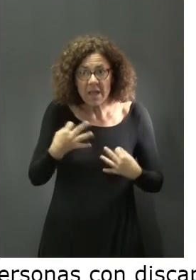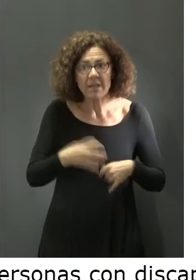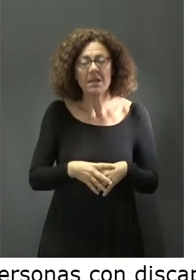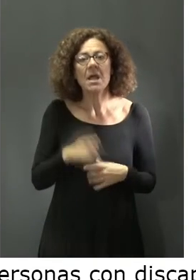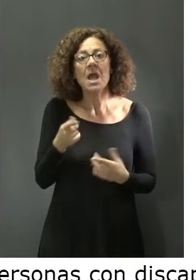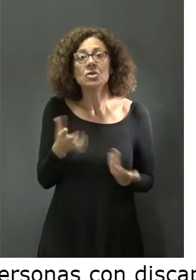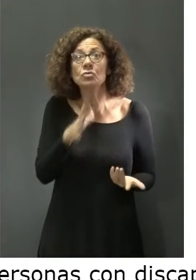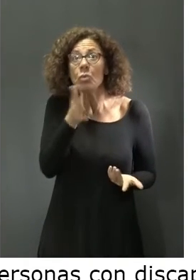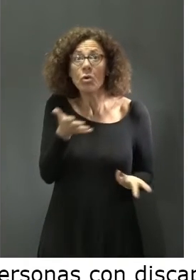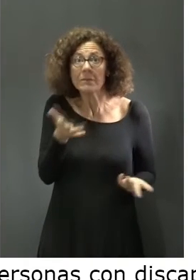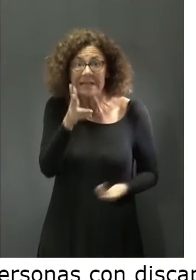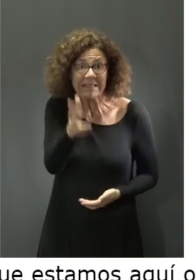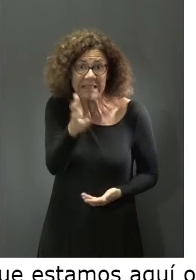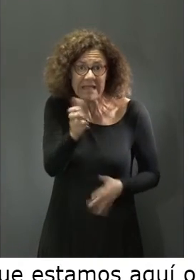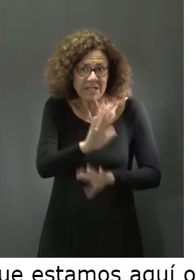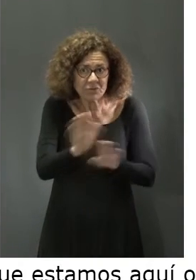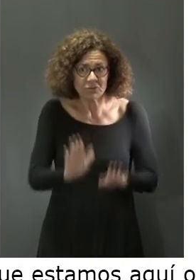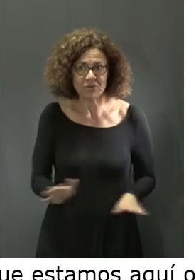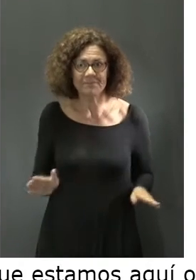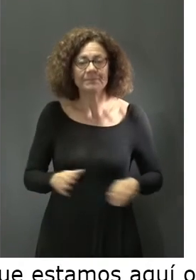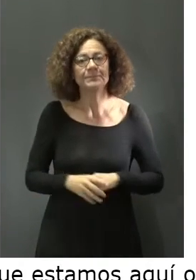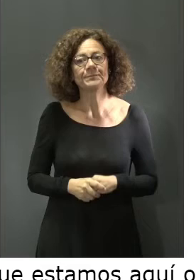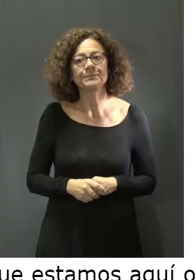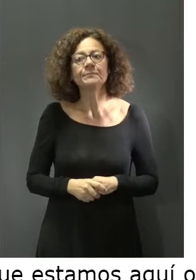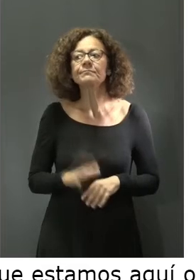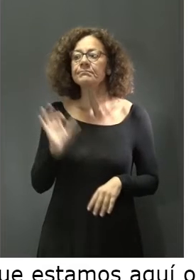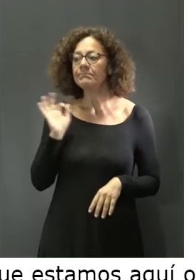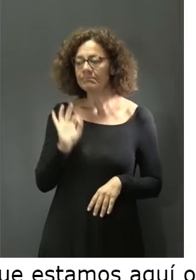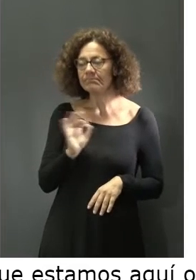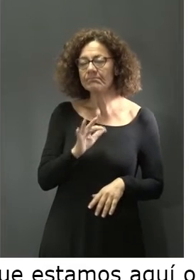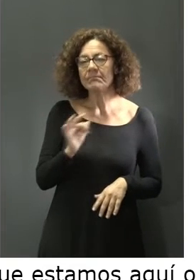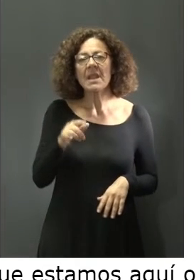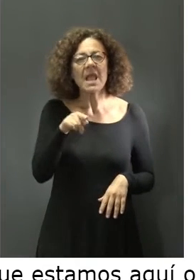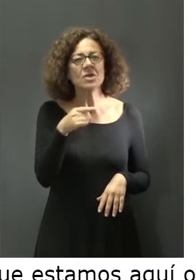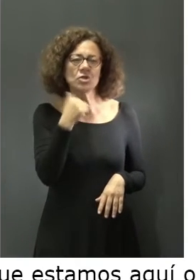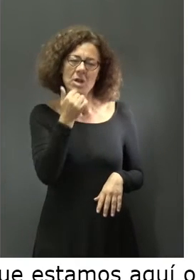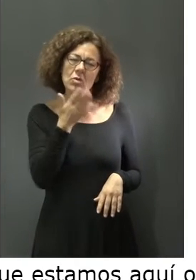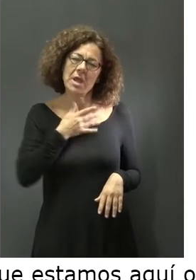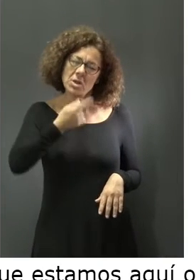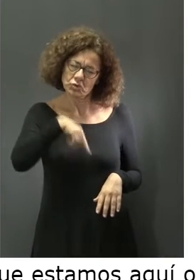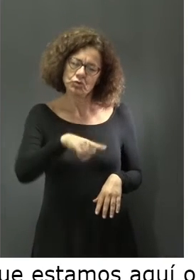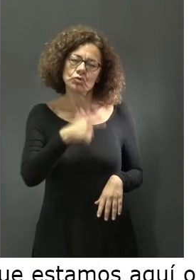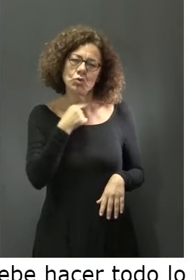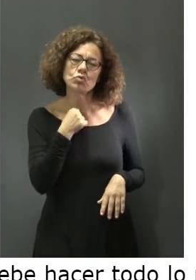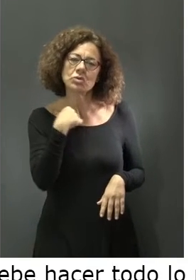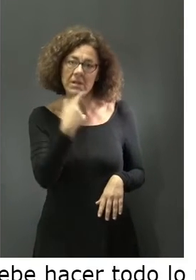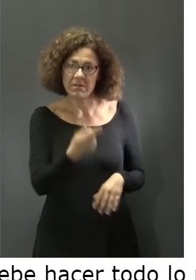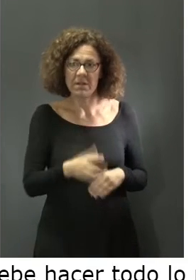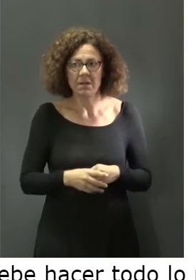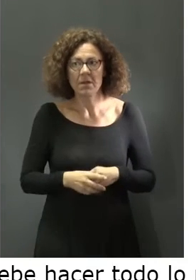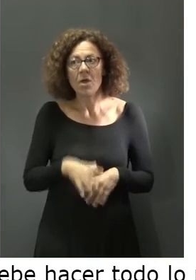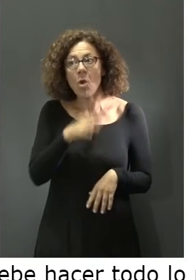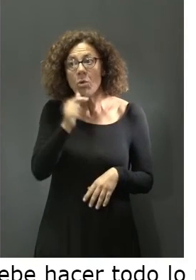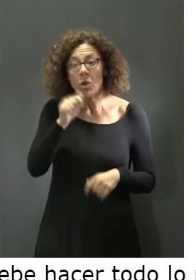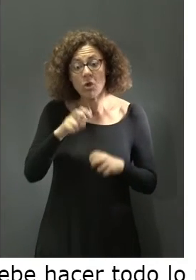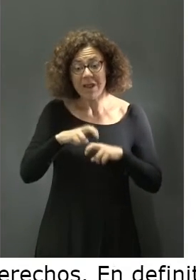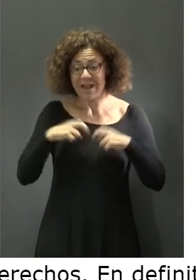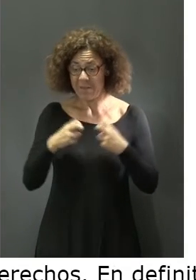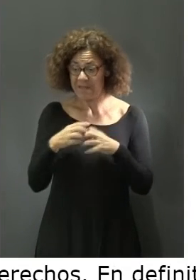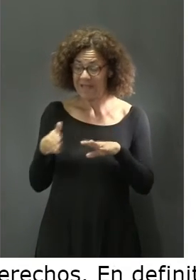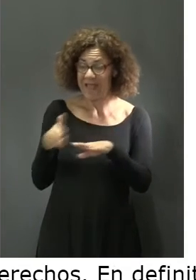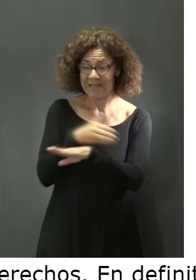es cuestión de derechos, en definitiva, ¿no? Sí, que eso es un punto que nos gusta remarcar mucho, ¿no? Porque hoy en la mesa